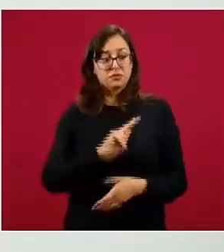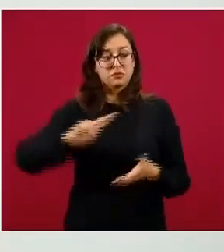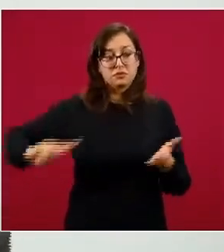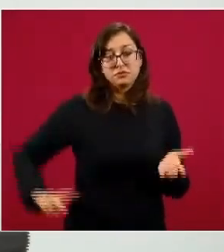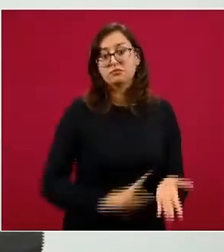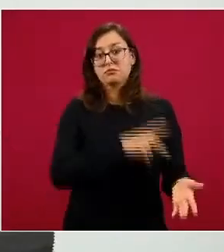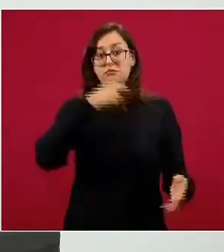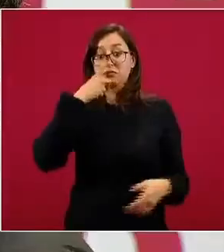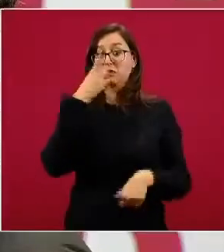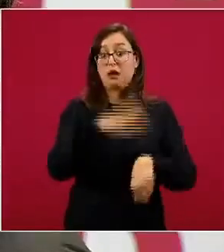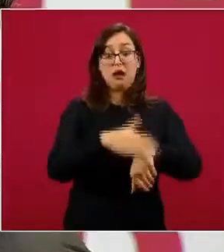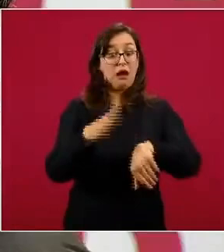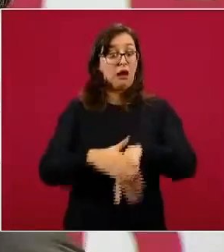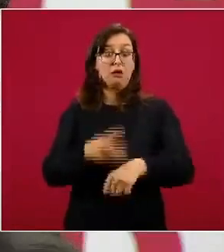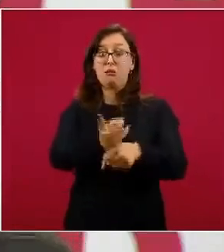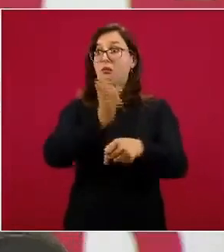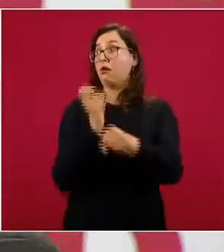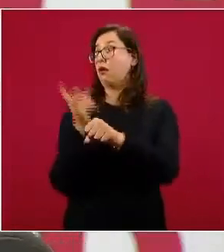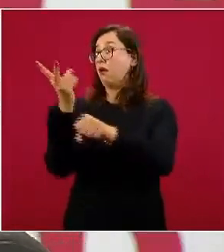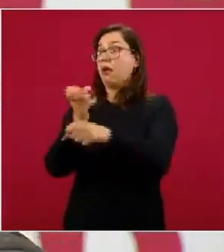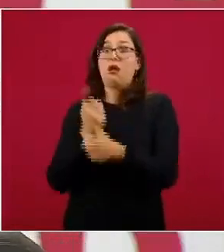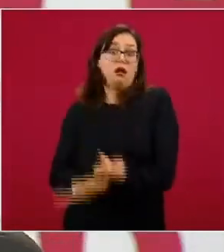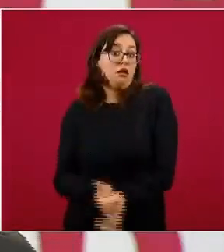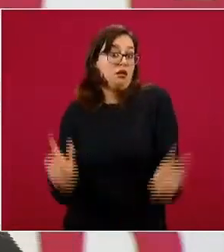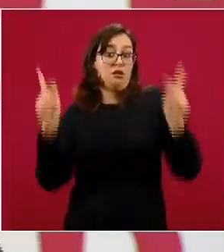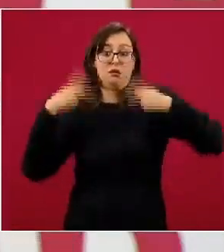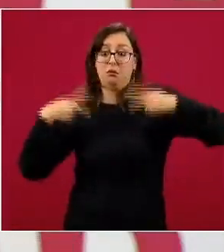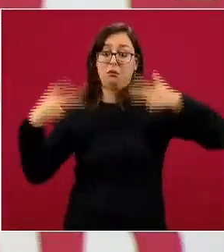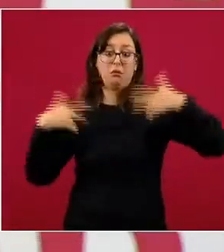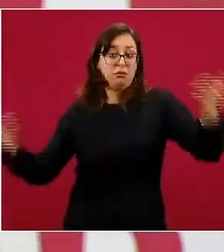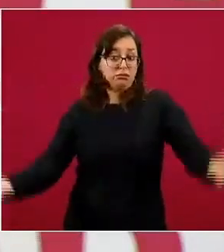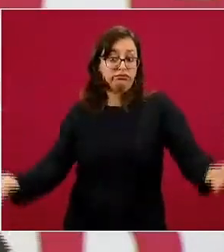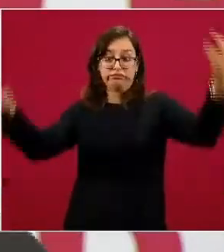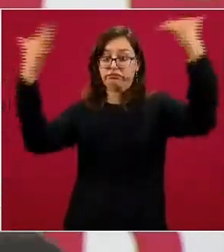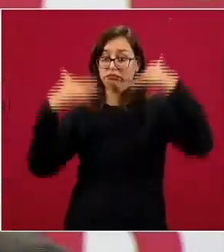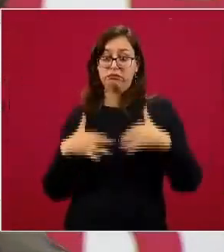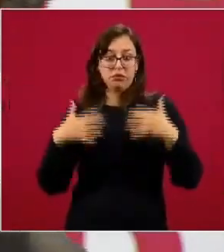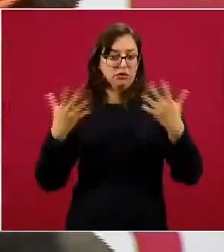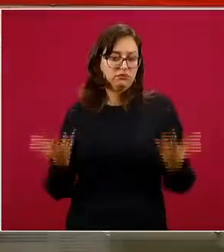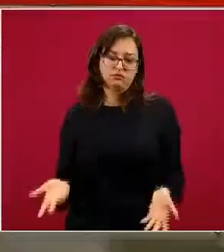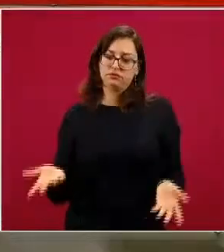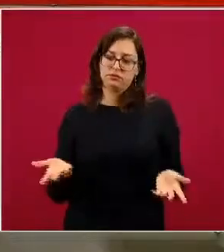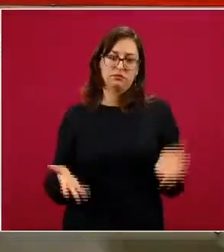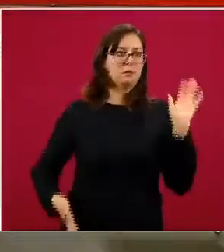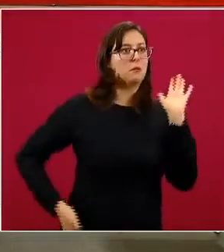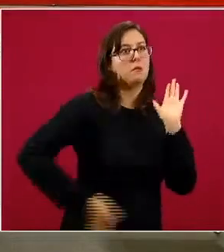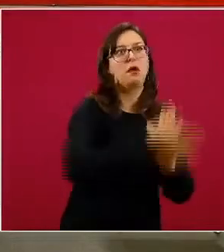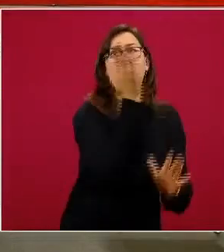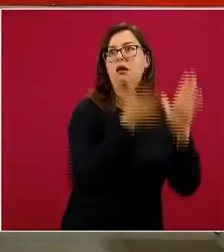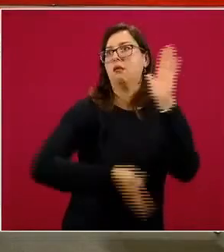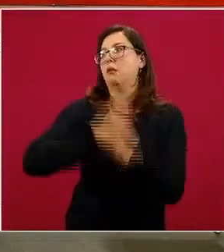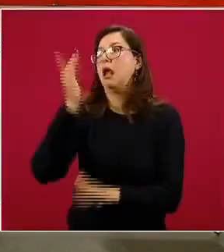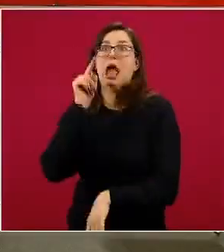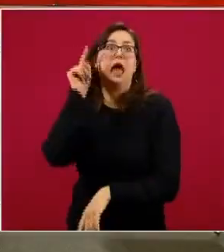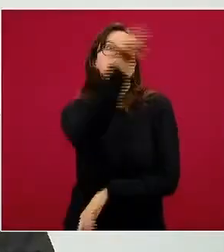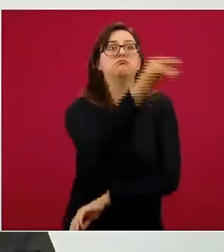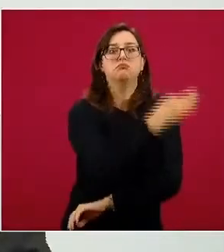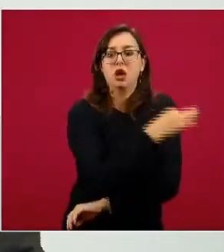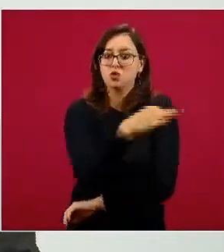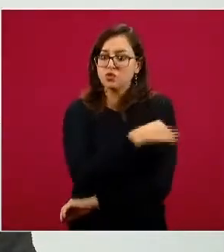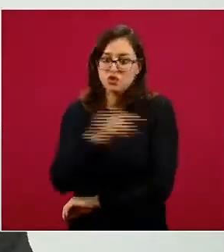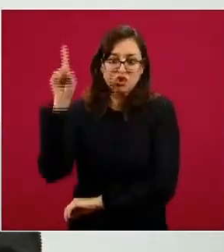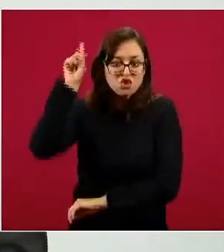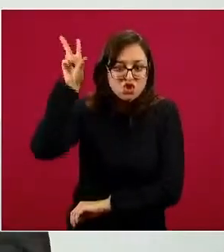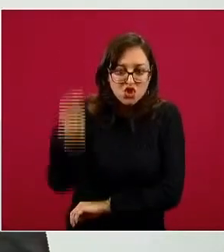se trata de una convocatoria pública para que las personas viajen de aquí de la Ciudad de México y se vayan a Chihuahua porque allá están